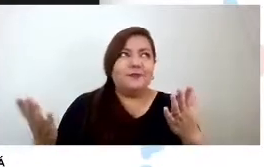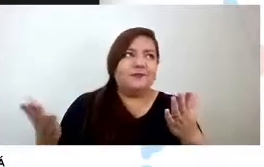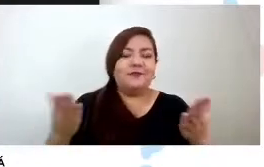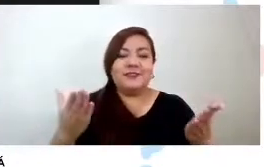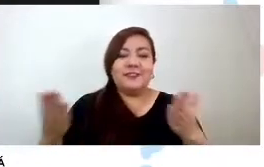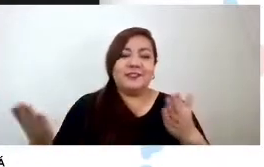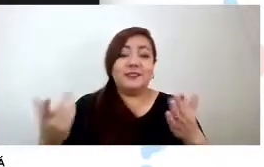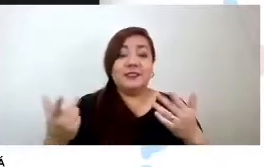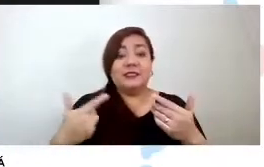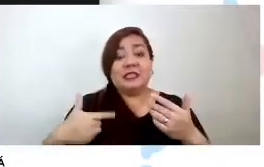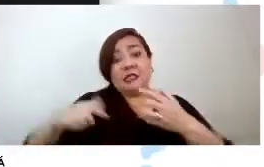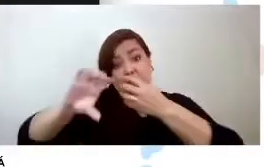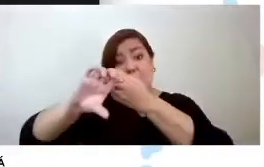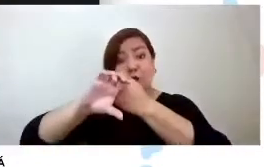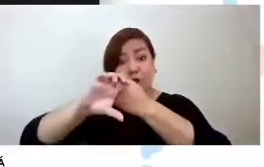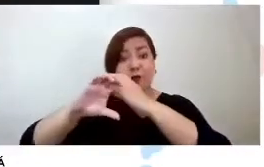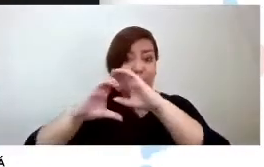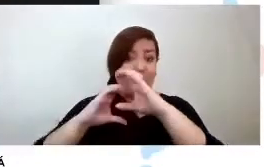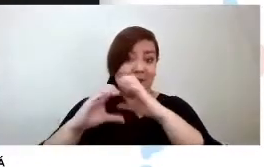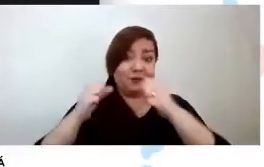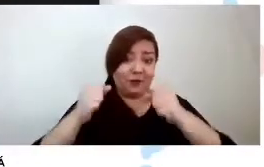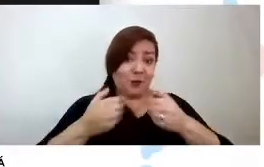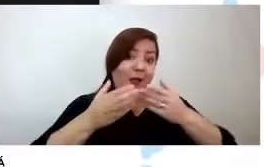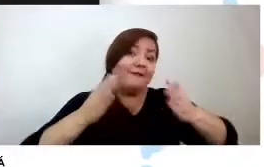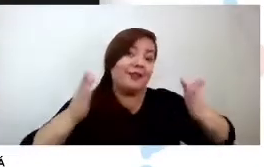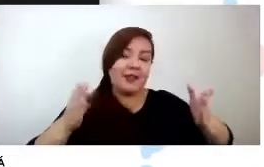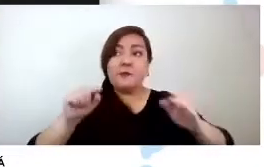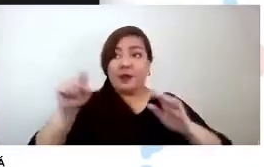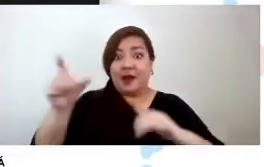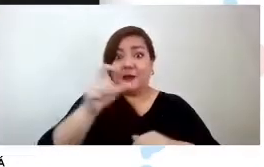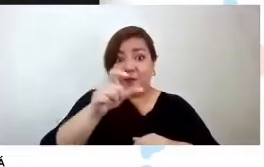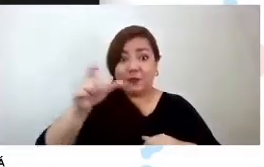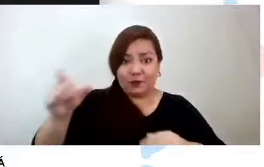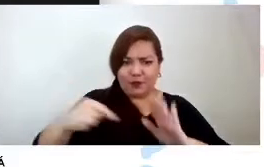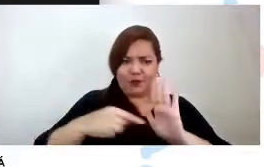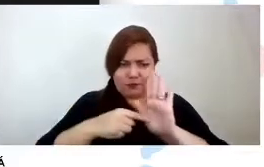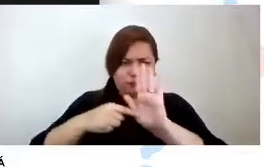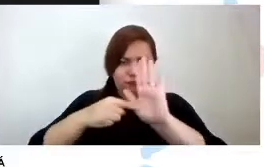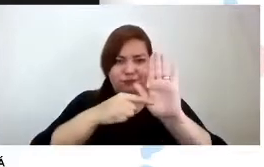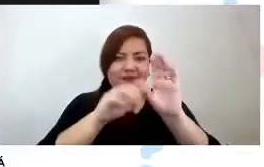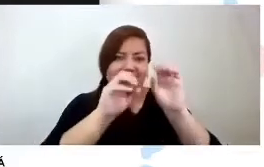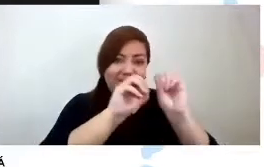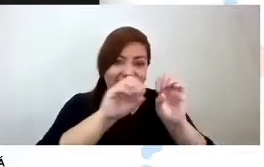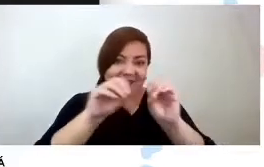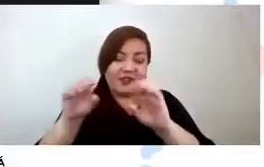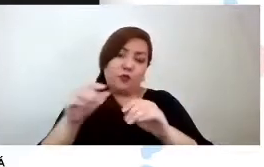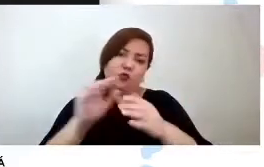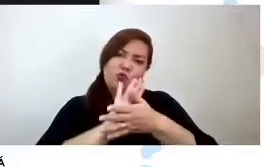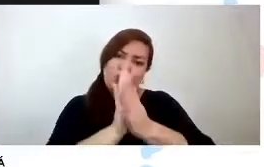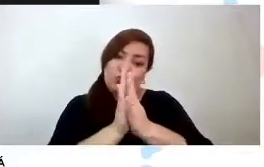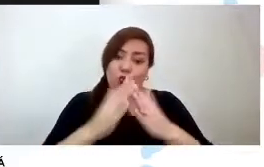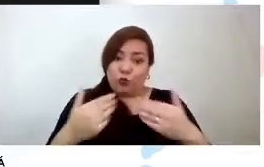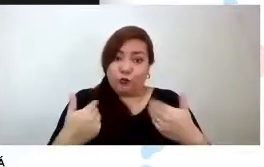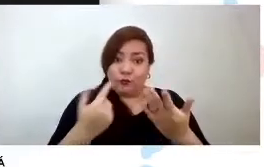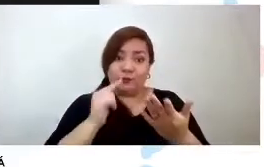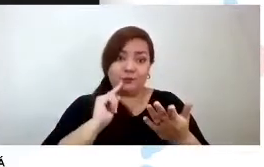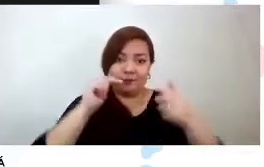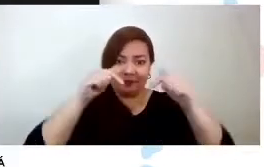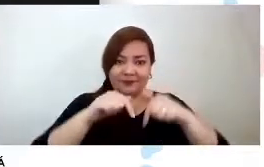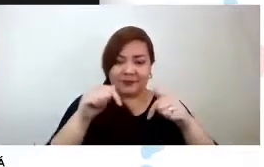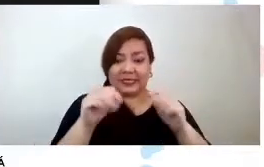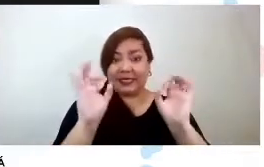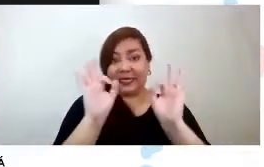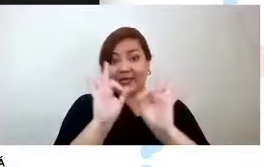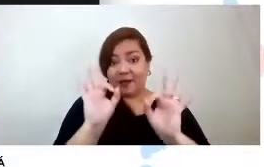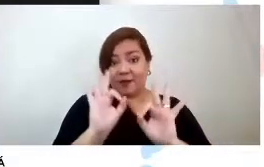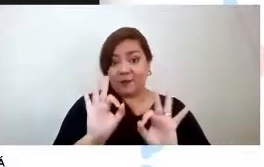lo virtual, para poder seguir entregando nuestras ofertas expositivas y explicando en